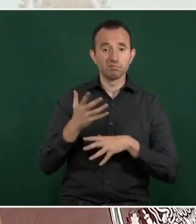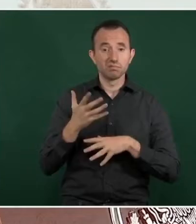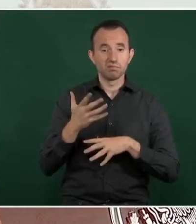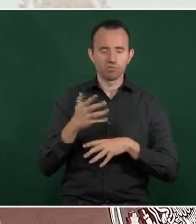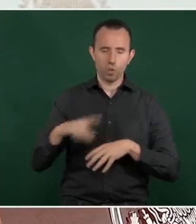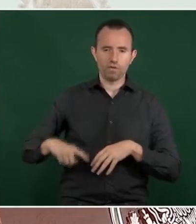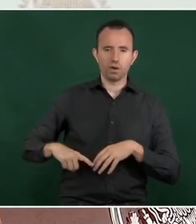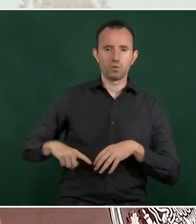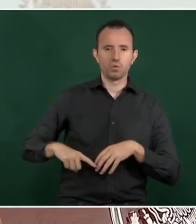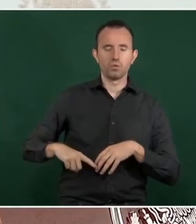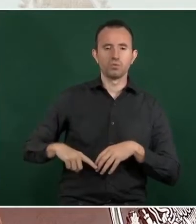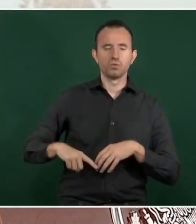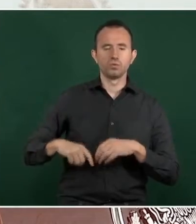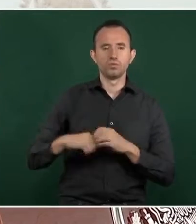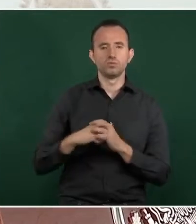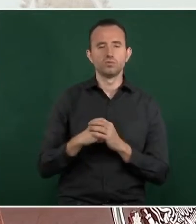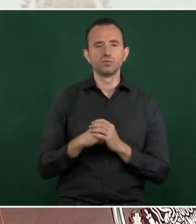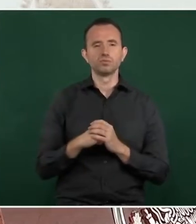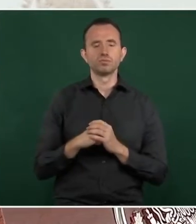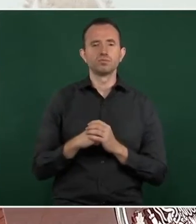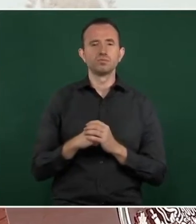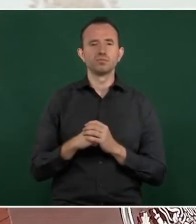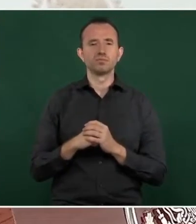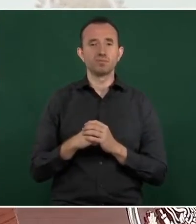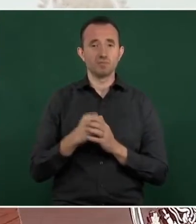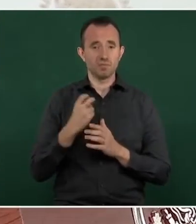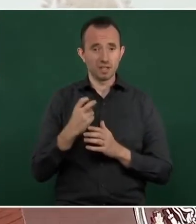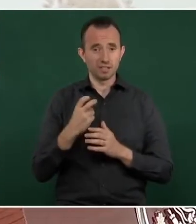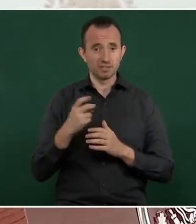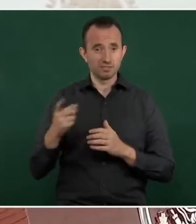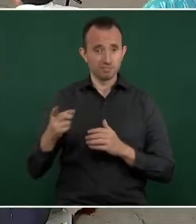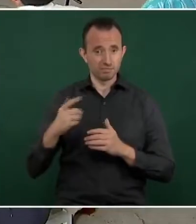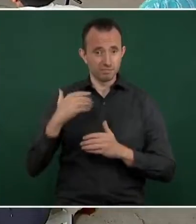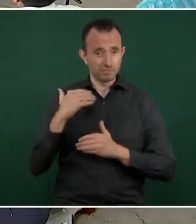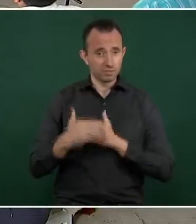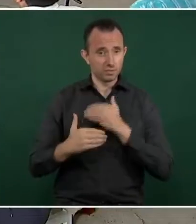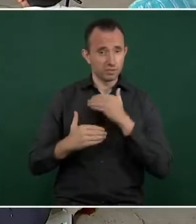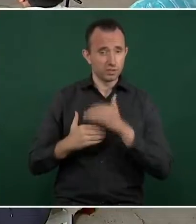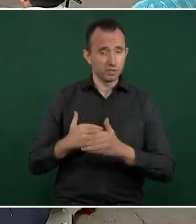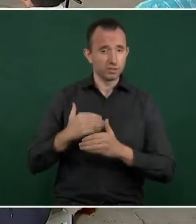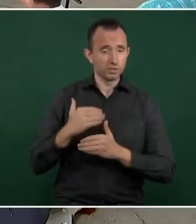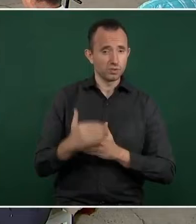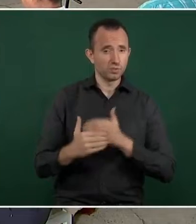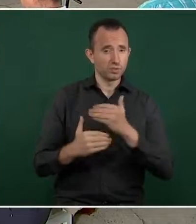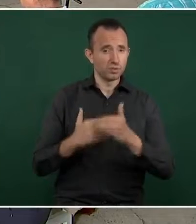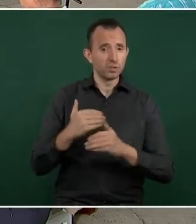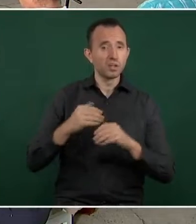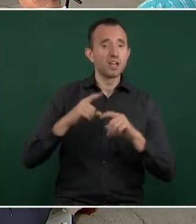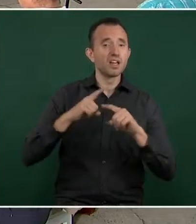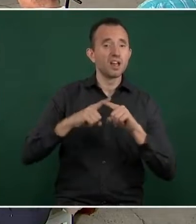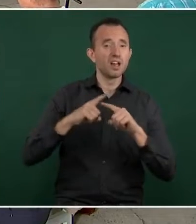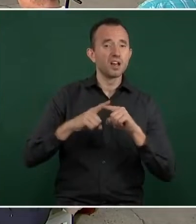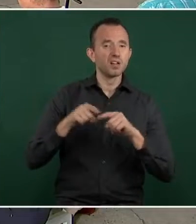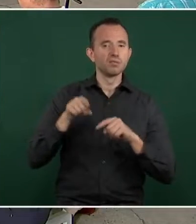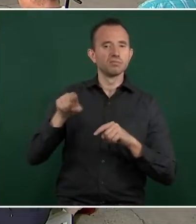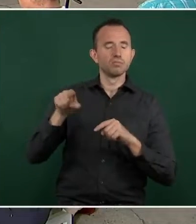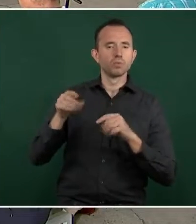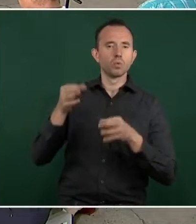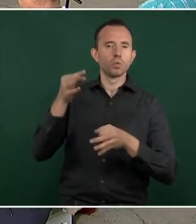Entonces, lo del debido proceso tiene que ver con lo jurídico, con lo legal.